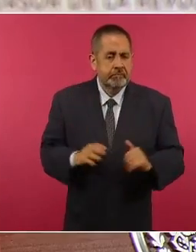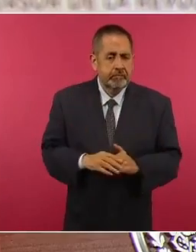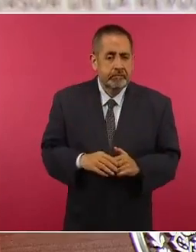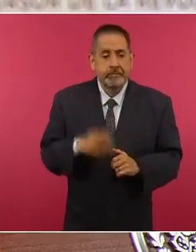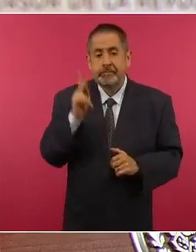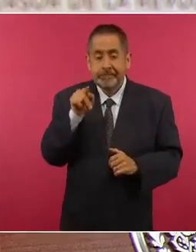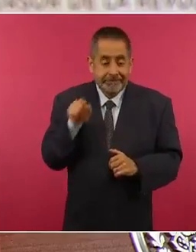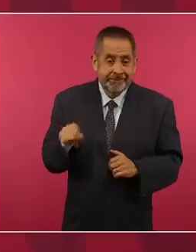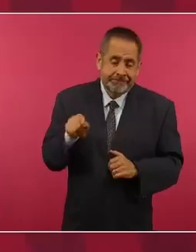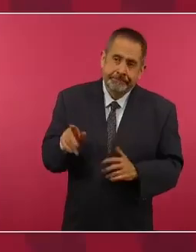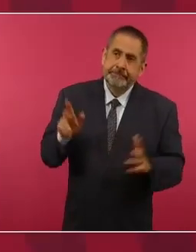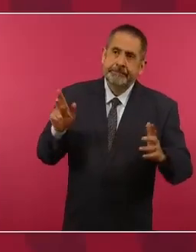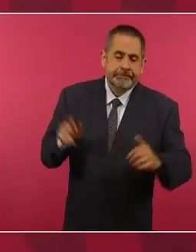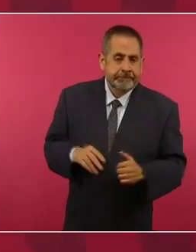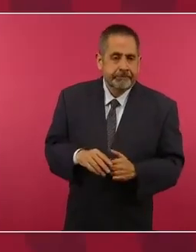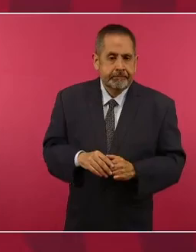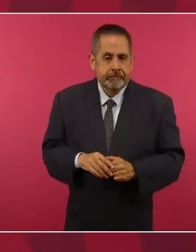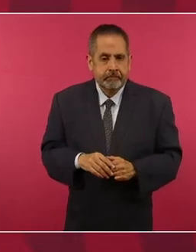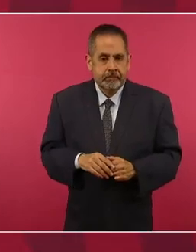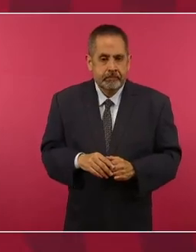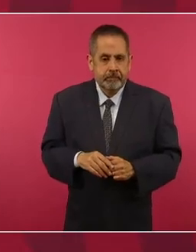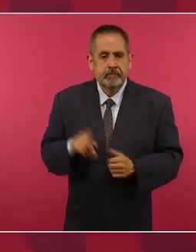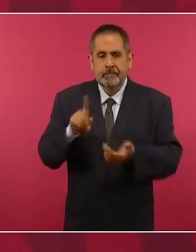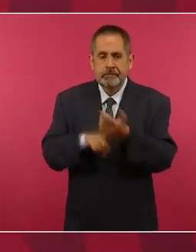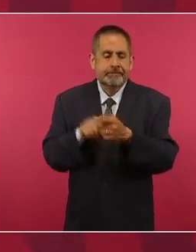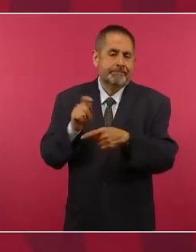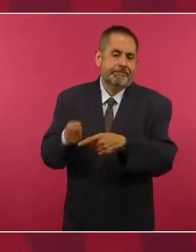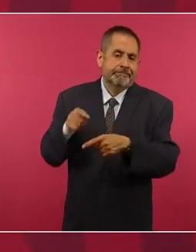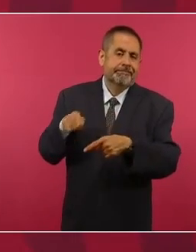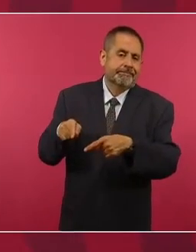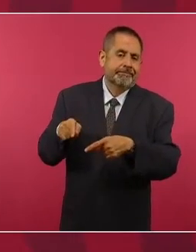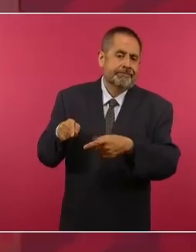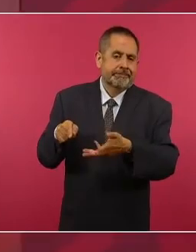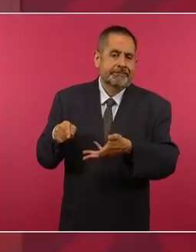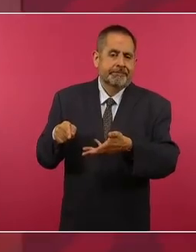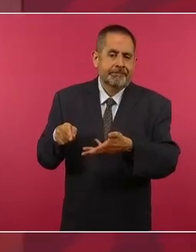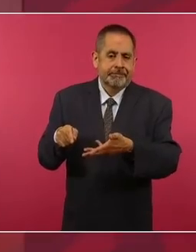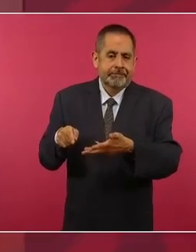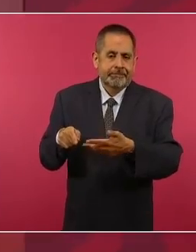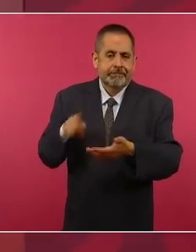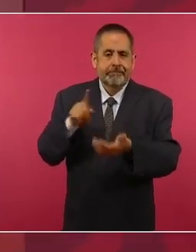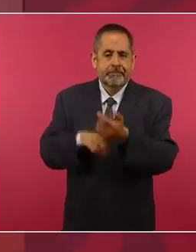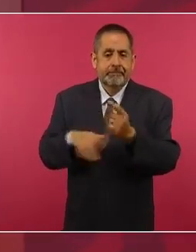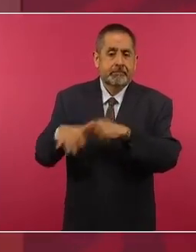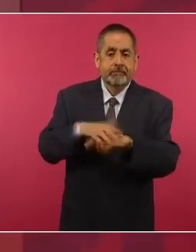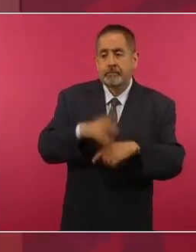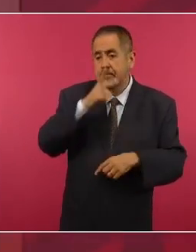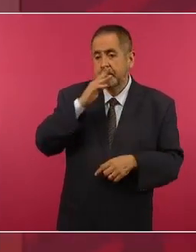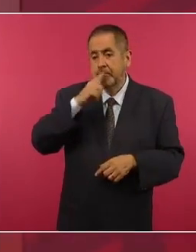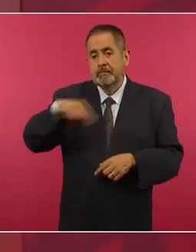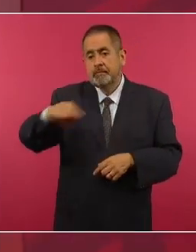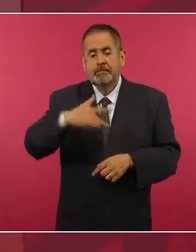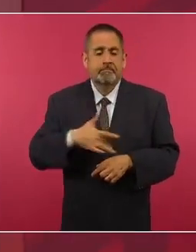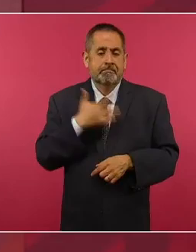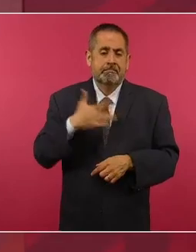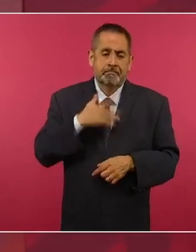Pero en este caso está de por medio los sentimientos de los padres,